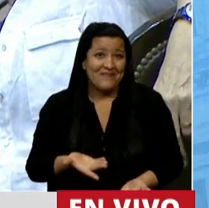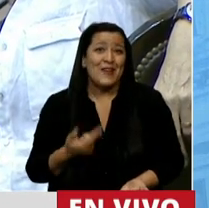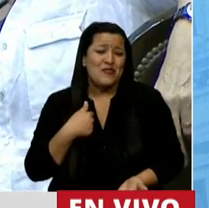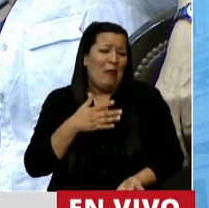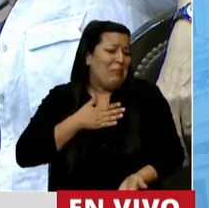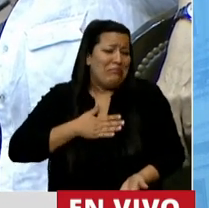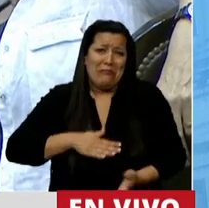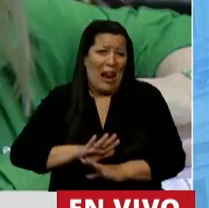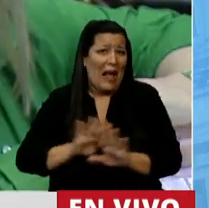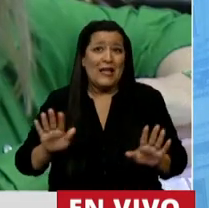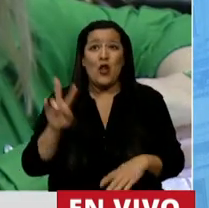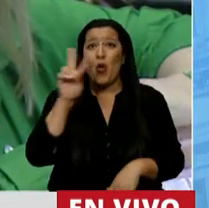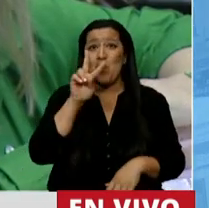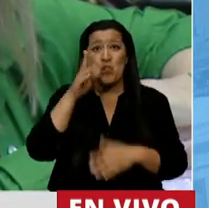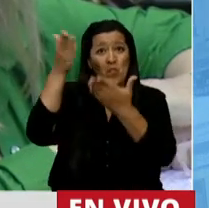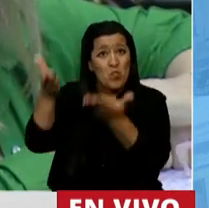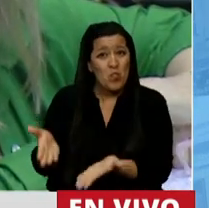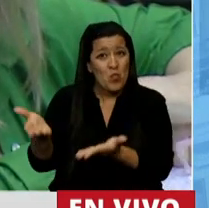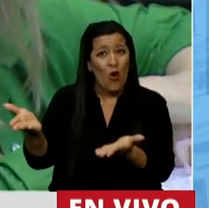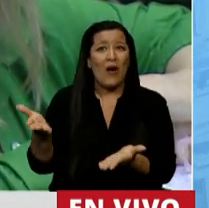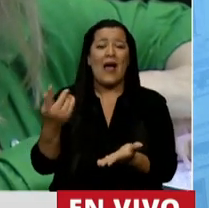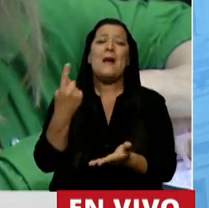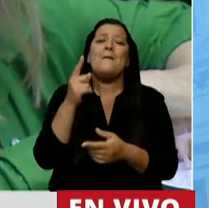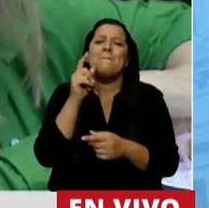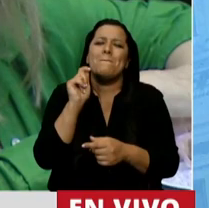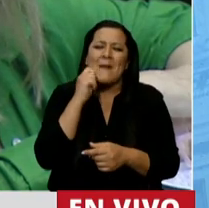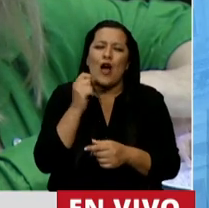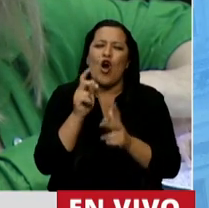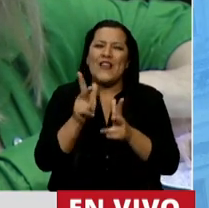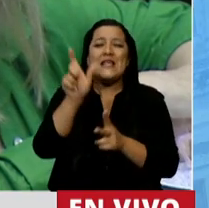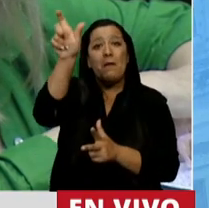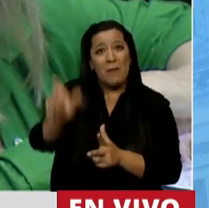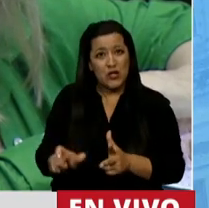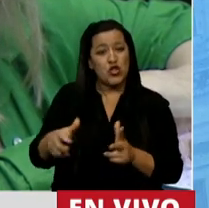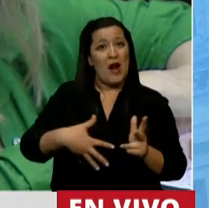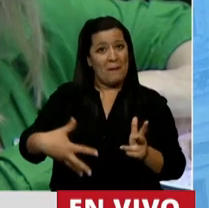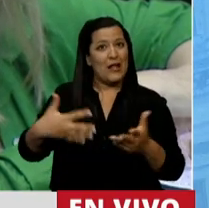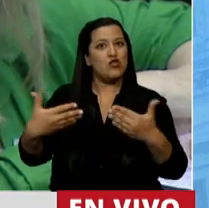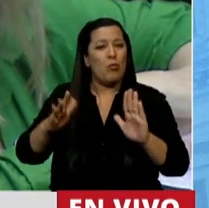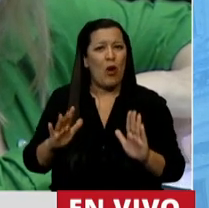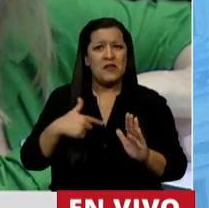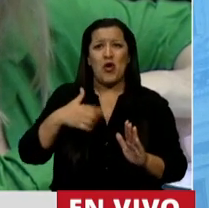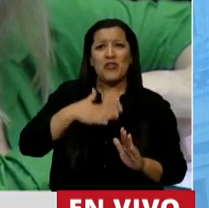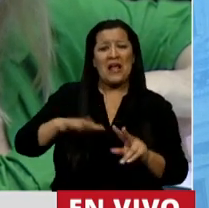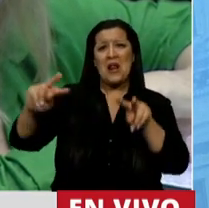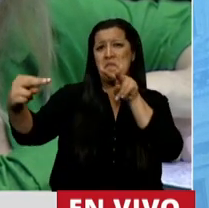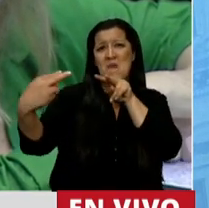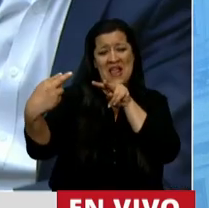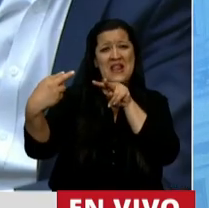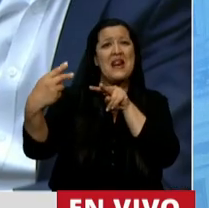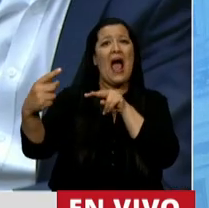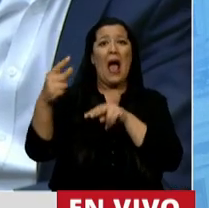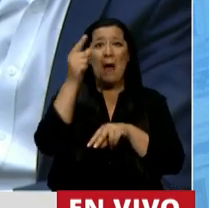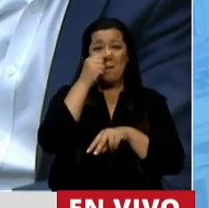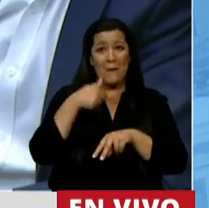tranquilo que justamente de una mujer, mejor dicho, una persona gestante. Me quiero quedar tranquilo y mirarle a los ojos de que su